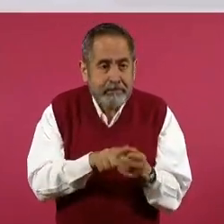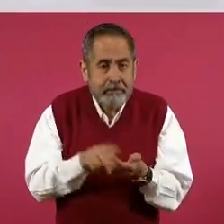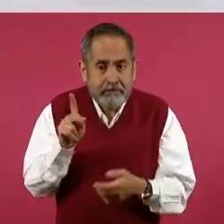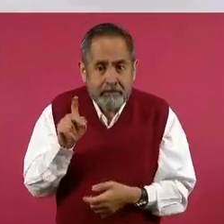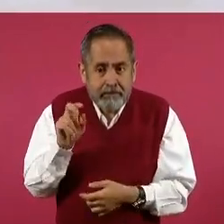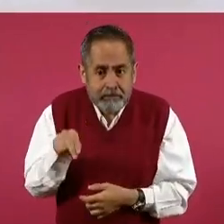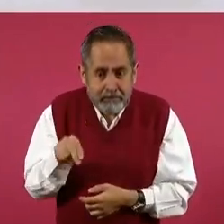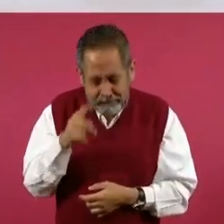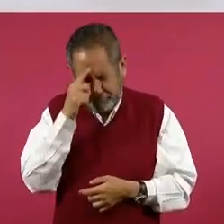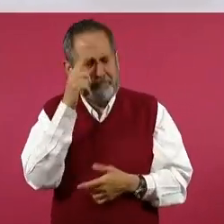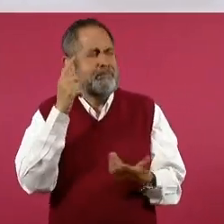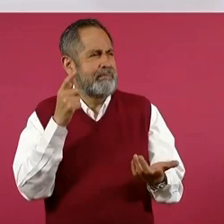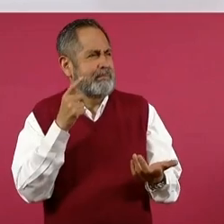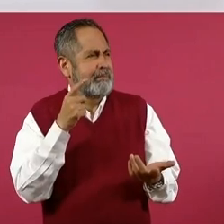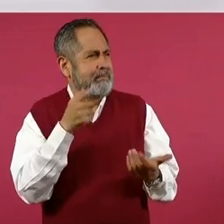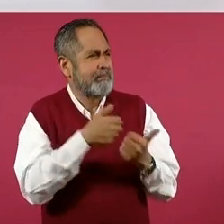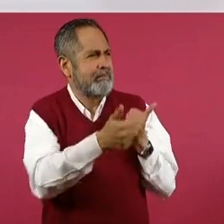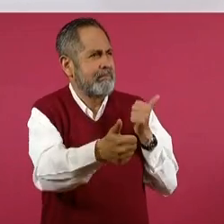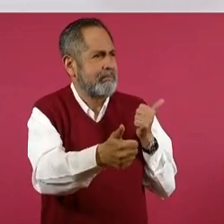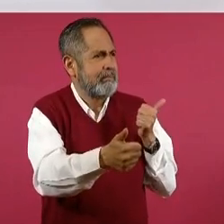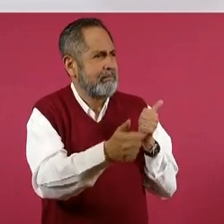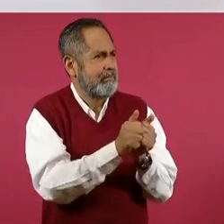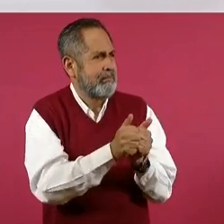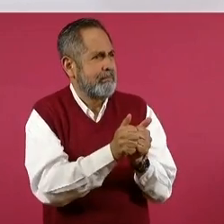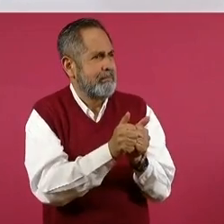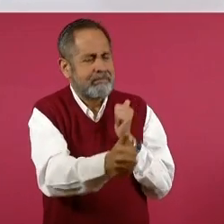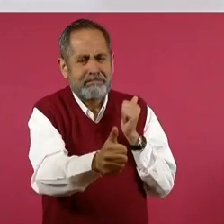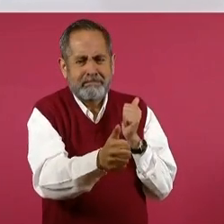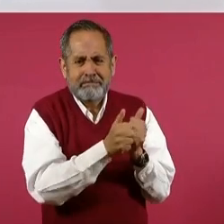aliados al PAN,